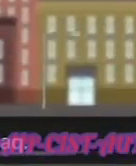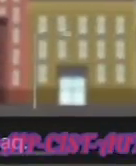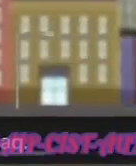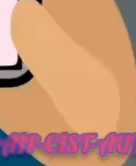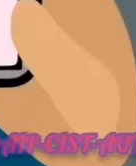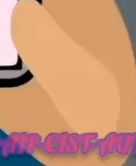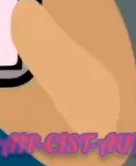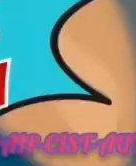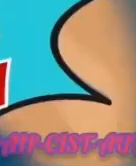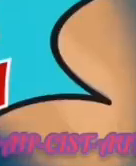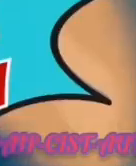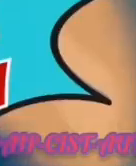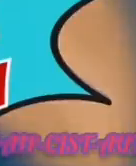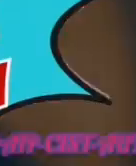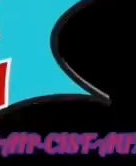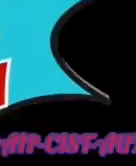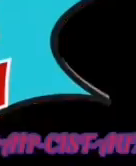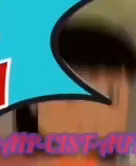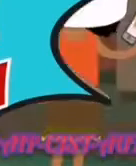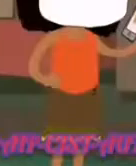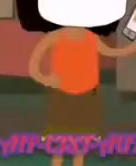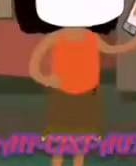aypananpaq.